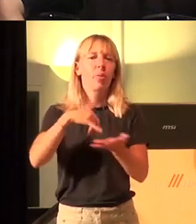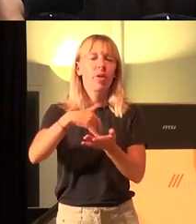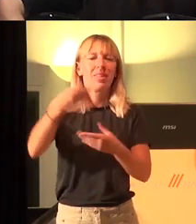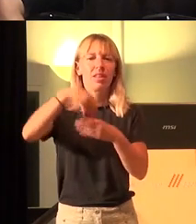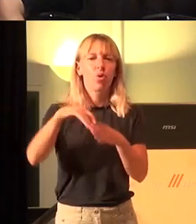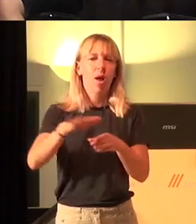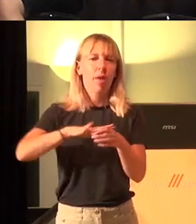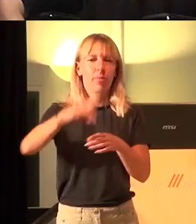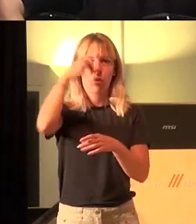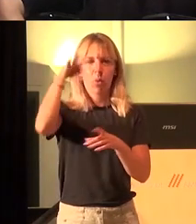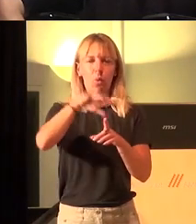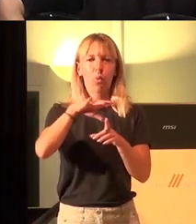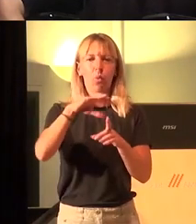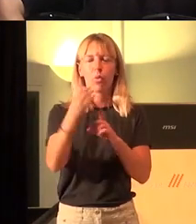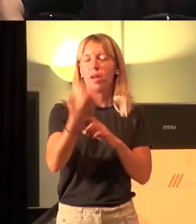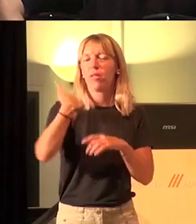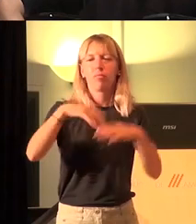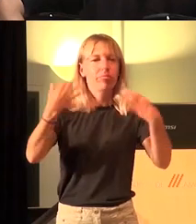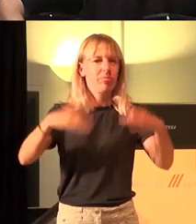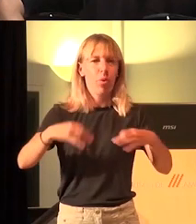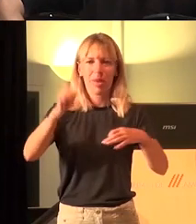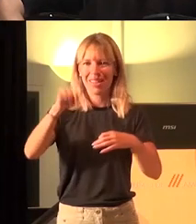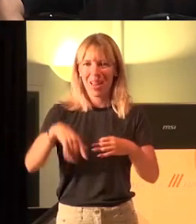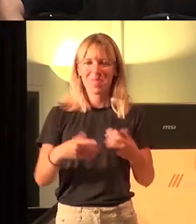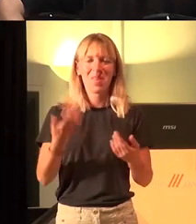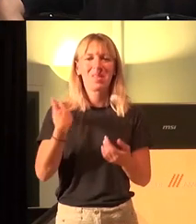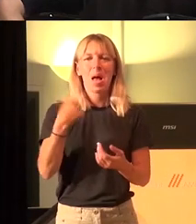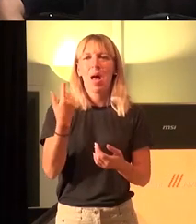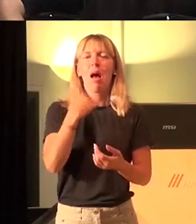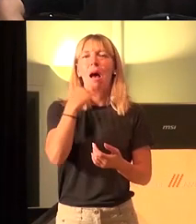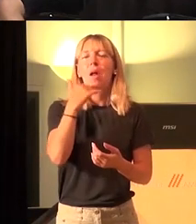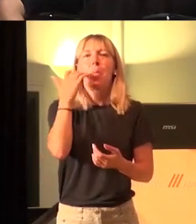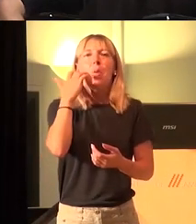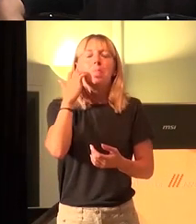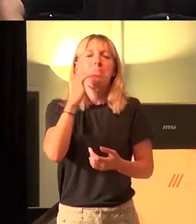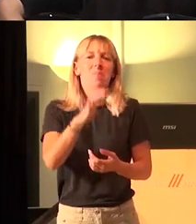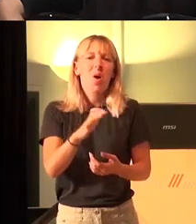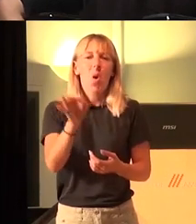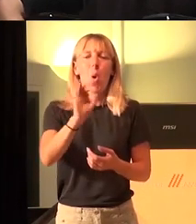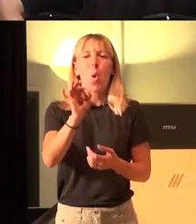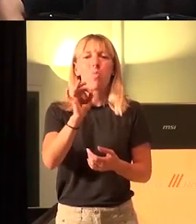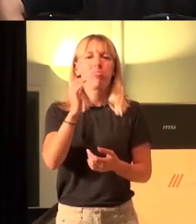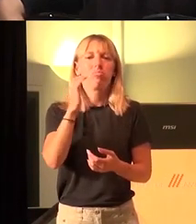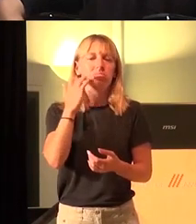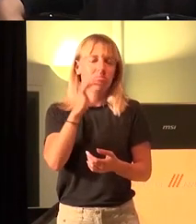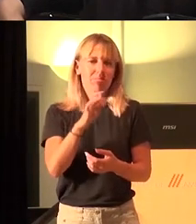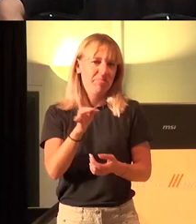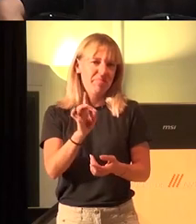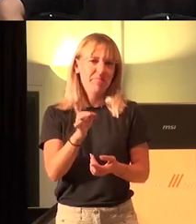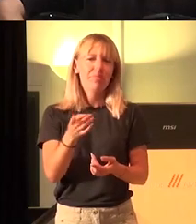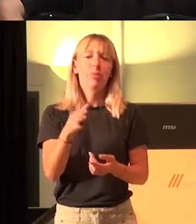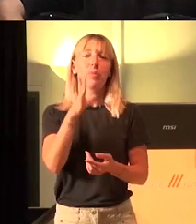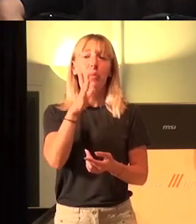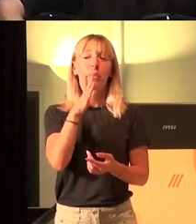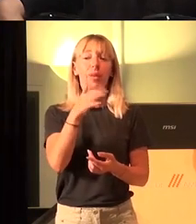ámbito cultural se haya normalizado, con lo cual ya no sea algo excepcional o extraordinario. Y, por lo